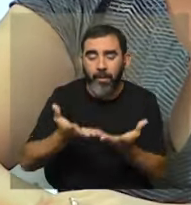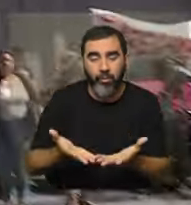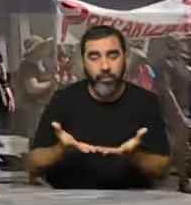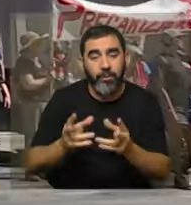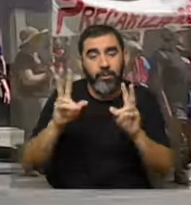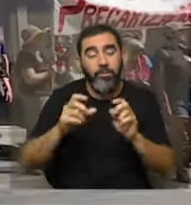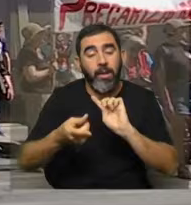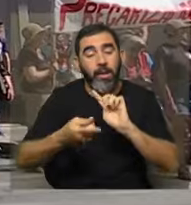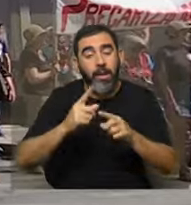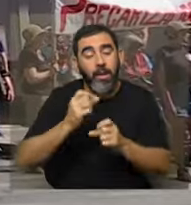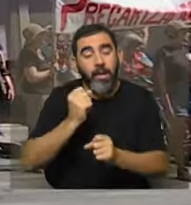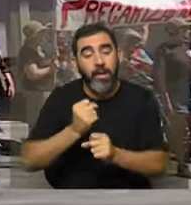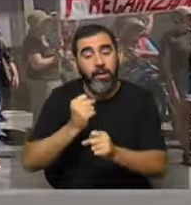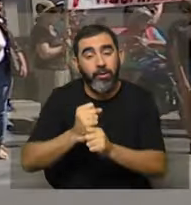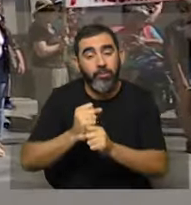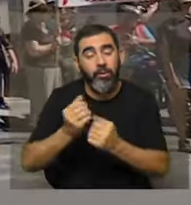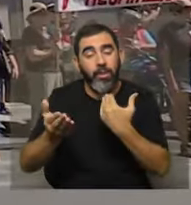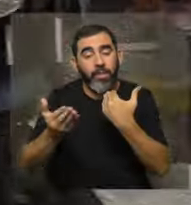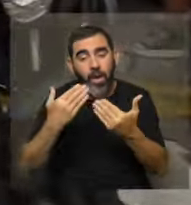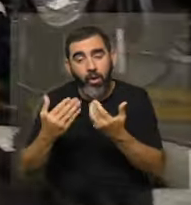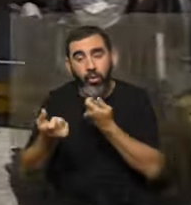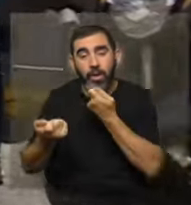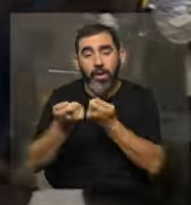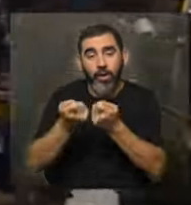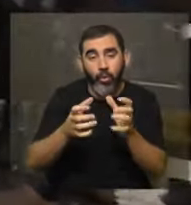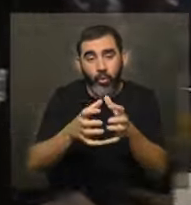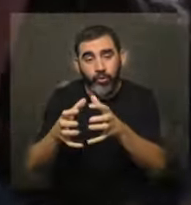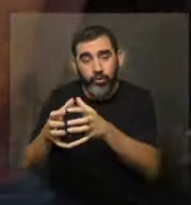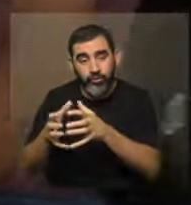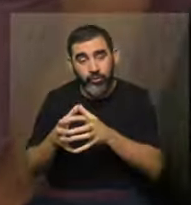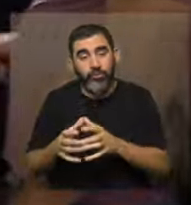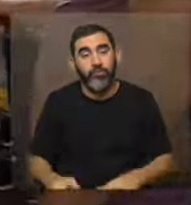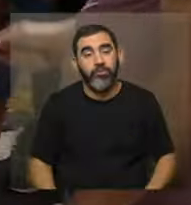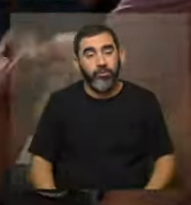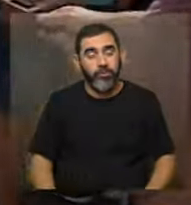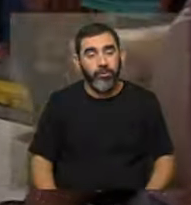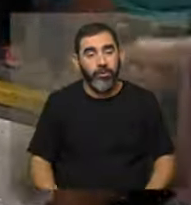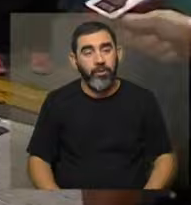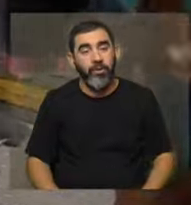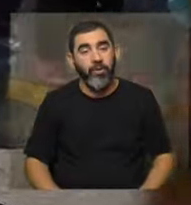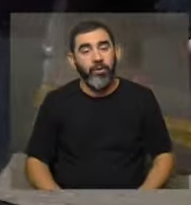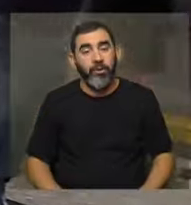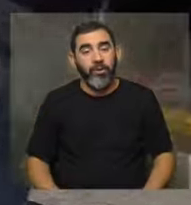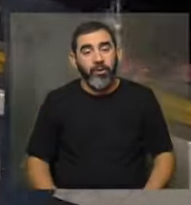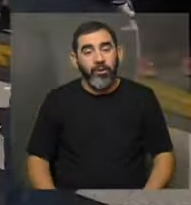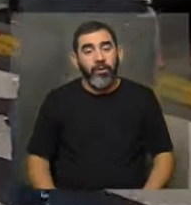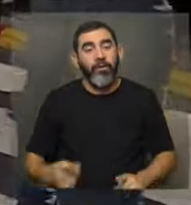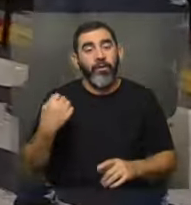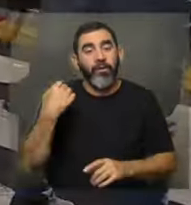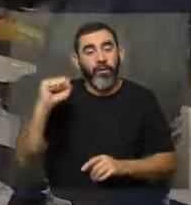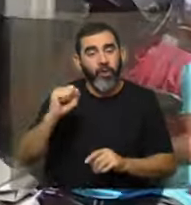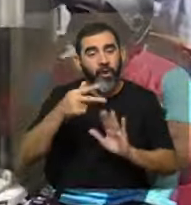en materia de relaciones laborales que apuestan al diálogo a la negociación colectiva sino además en violación de